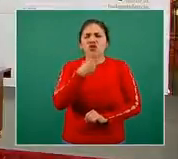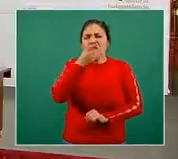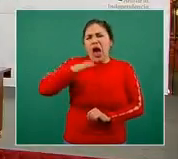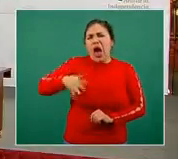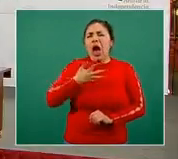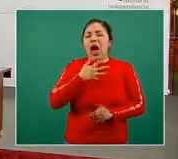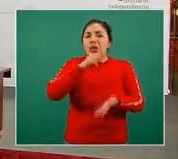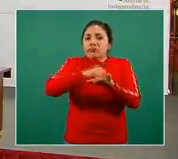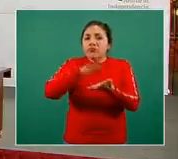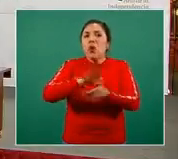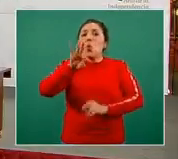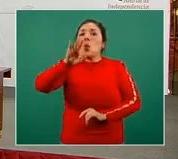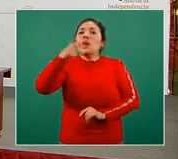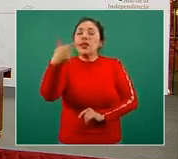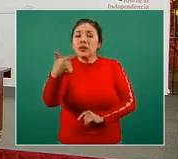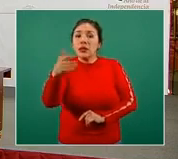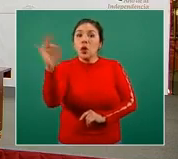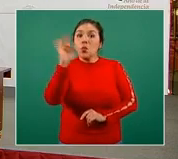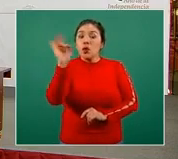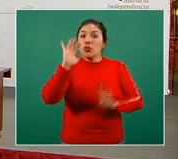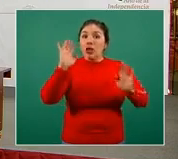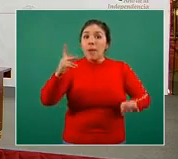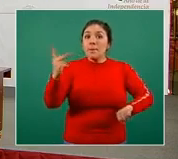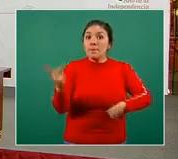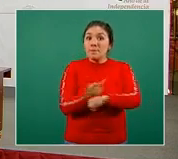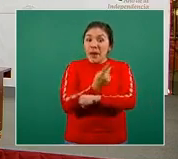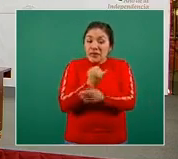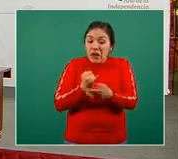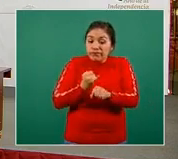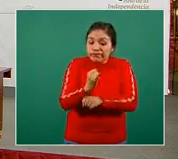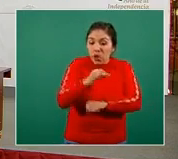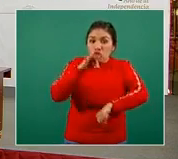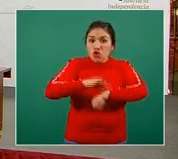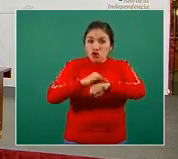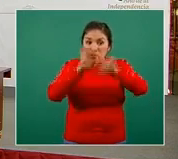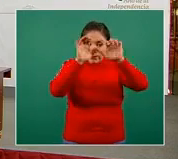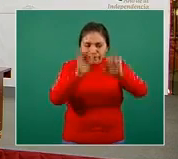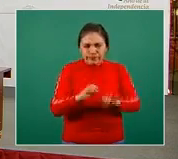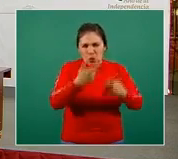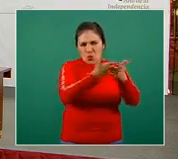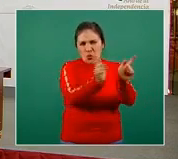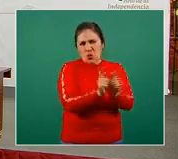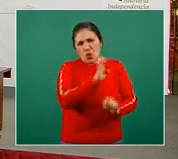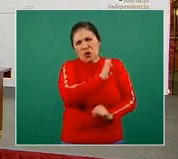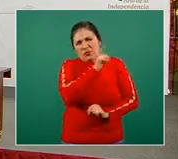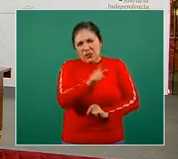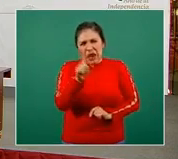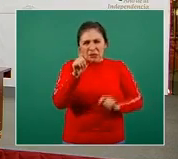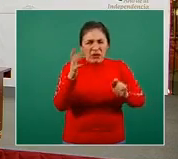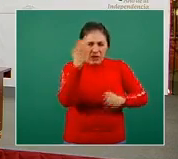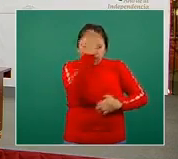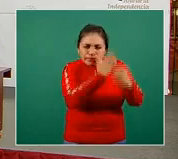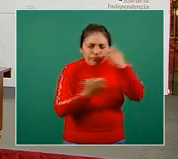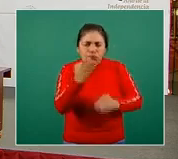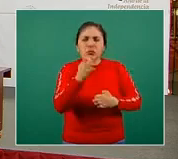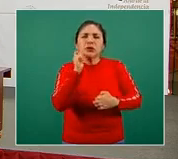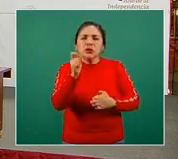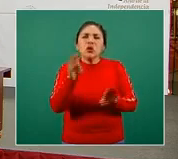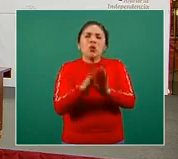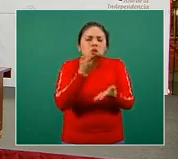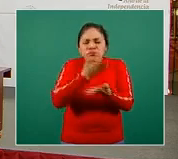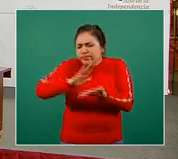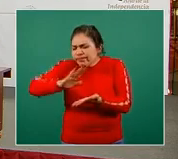registrados 47, cuando pasan ya al proceso de dictaminación médica por el comité especializado en ello, se van descartando las